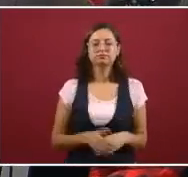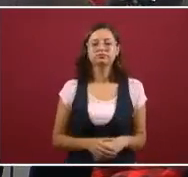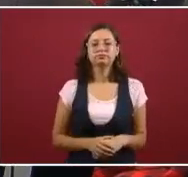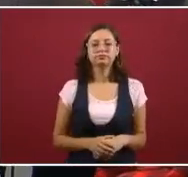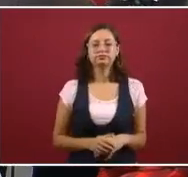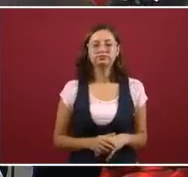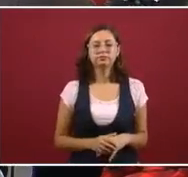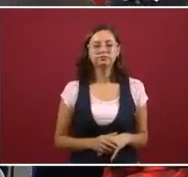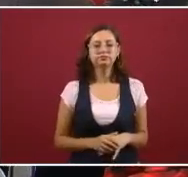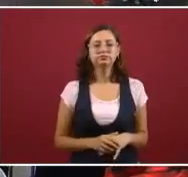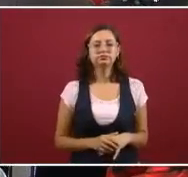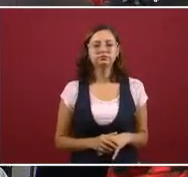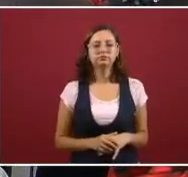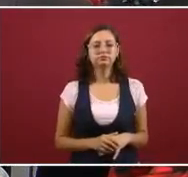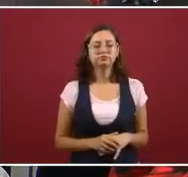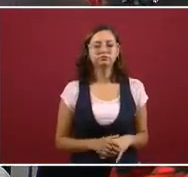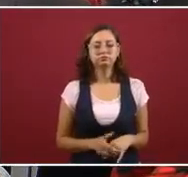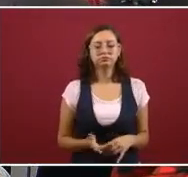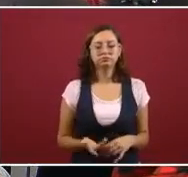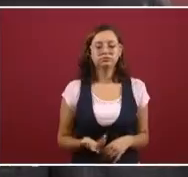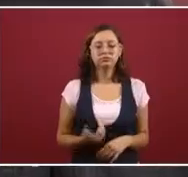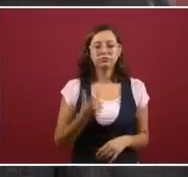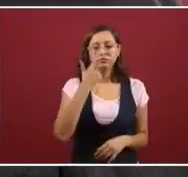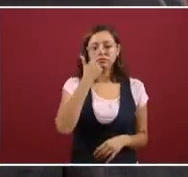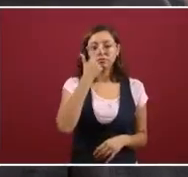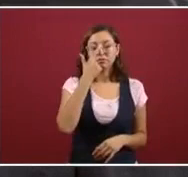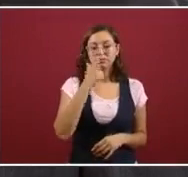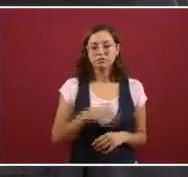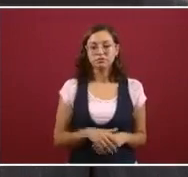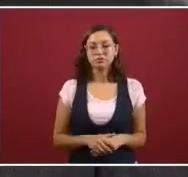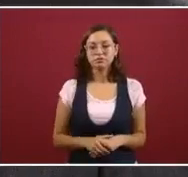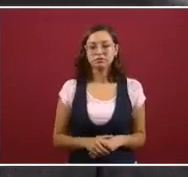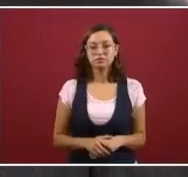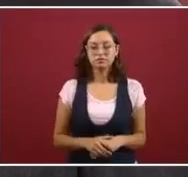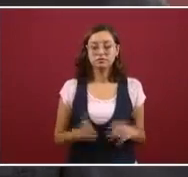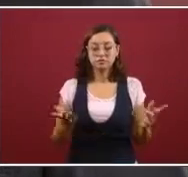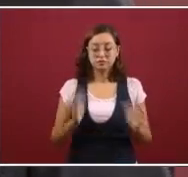aumentáramos esta pensión tres veces,